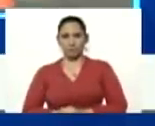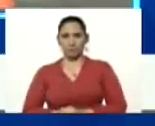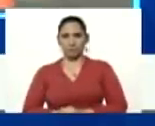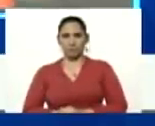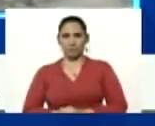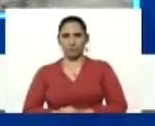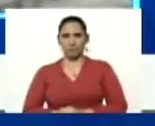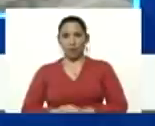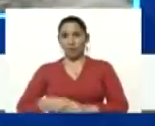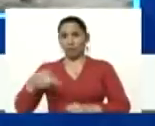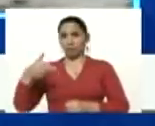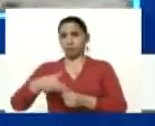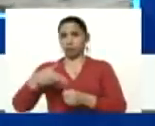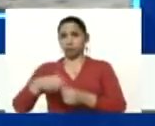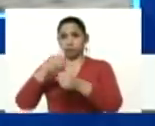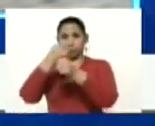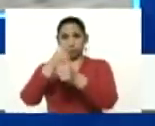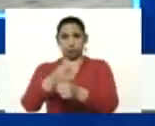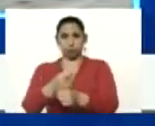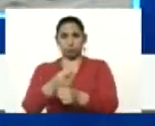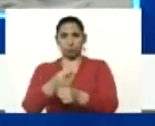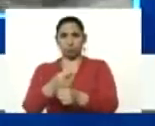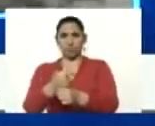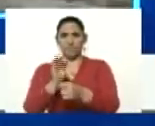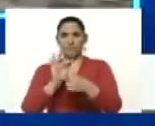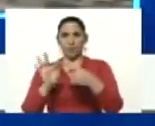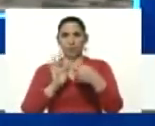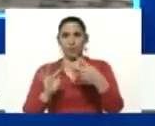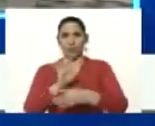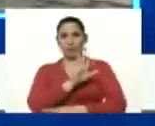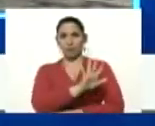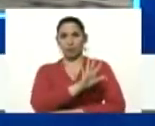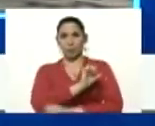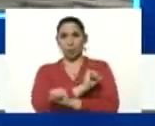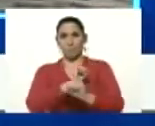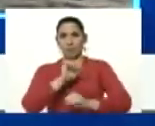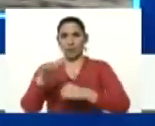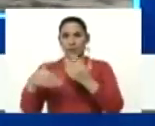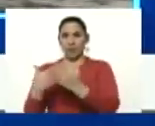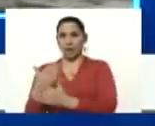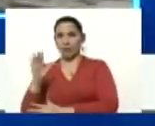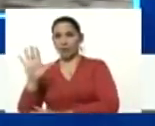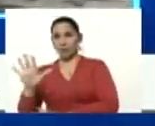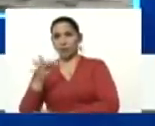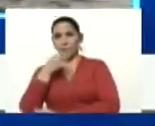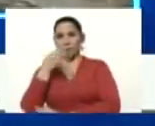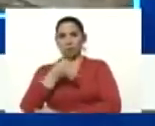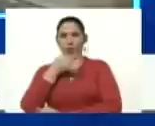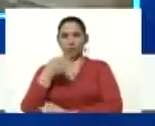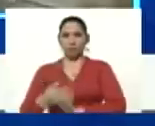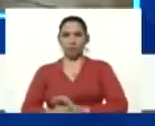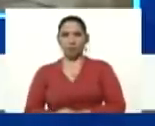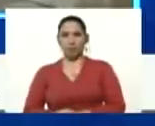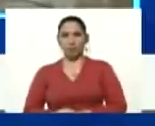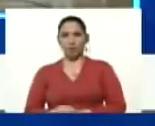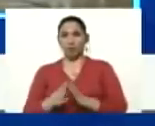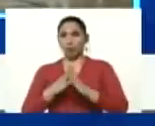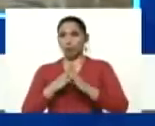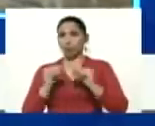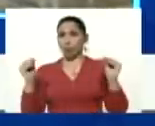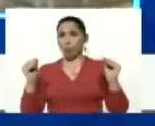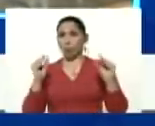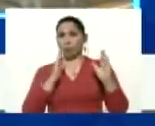Las bombas de gasolina van a funcionar de 5 de la mañana a 5 de la tarde en toda esta etapa. Luego